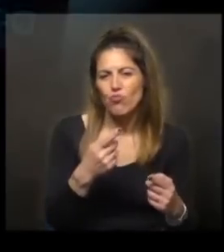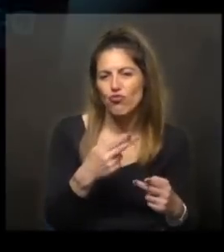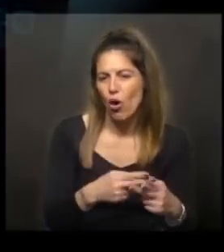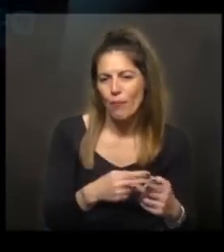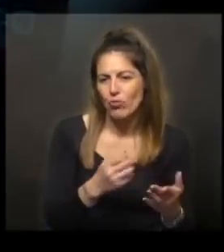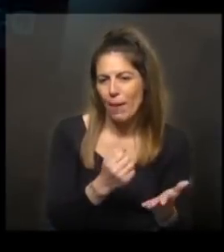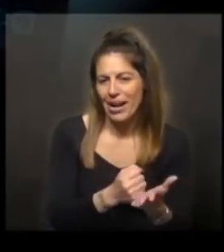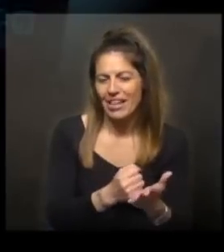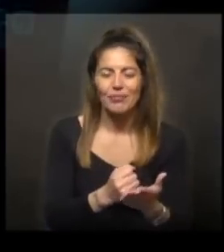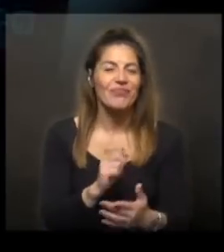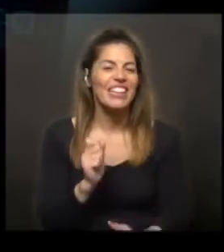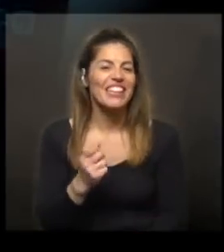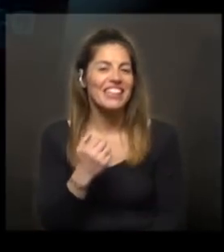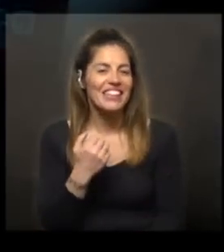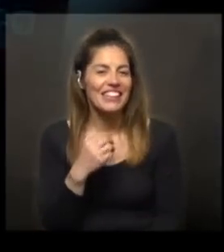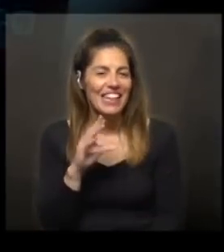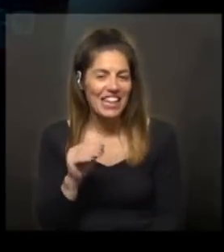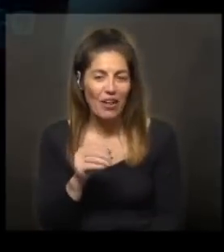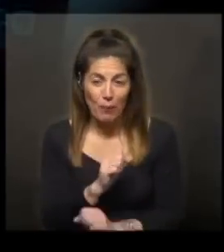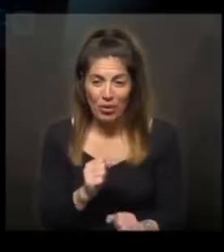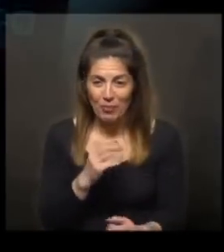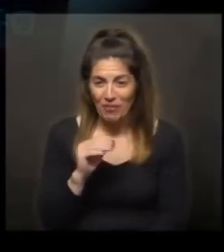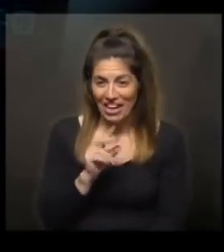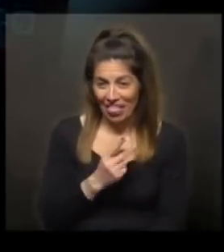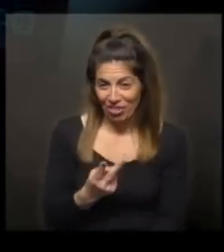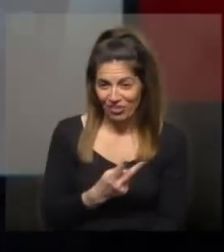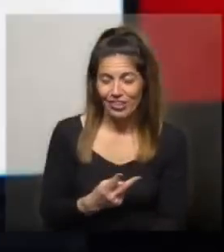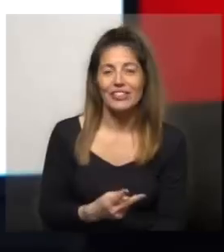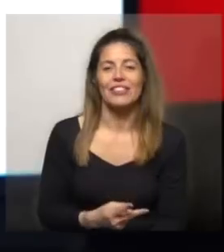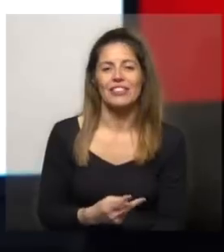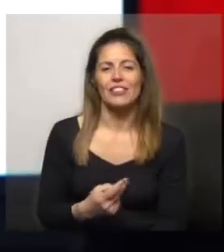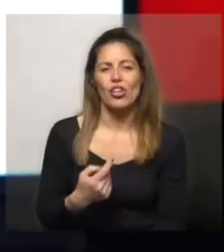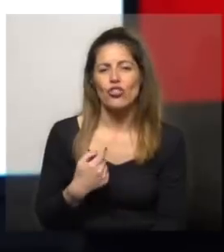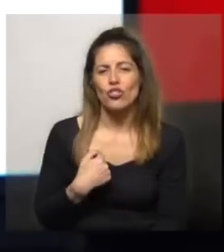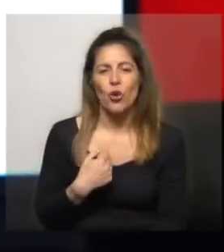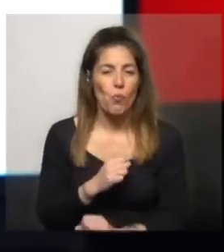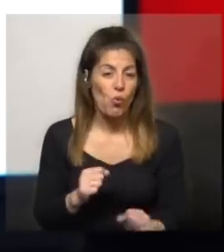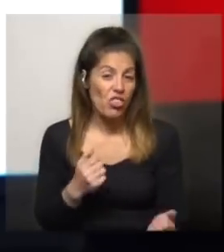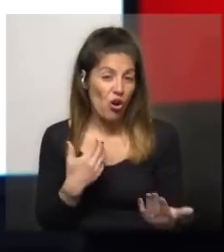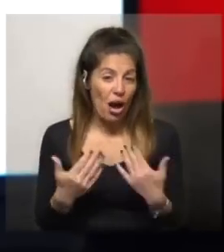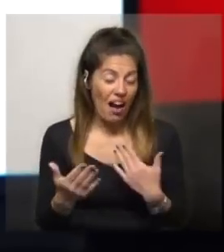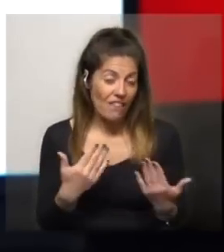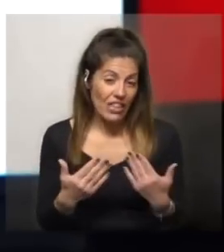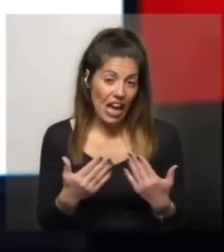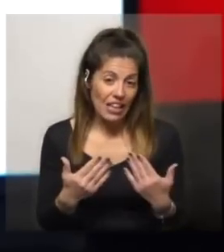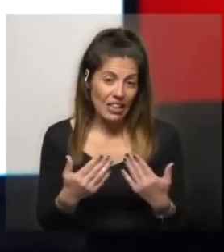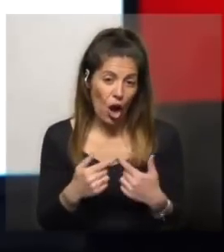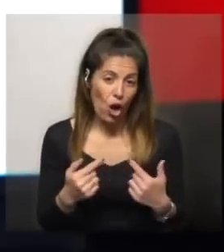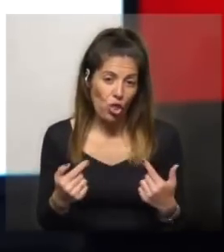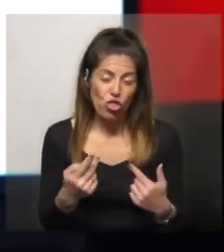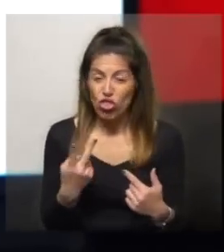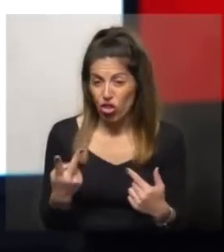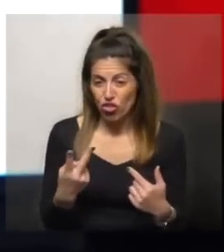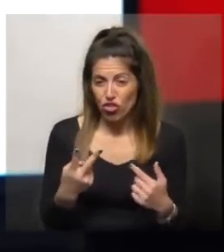quién habla y Yo qué sé vamos a hablar las dos o sea yo puedo hablar un poco de las porque hay como dos